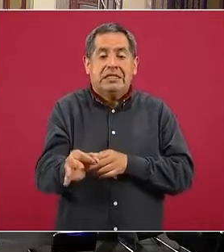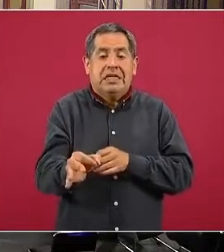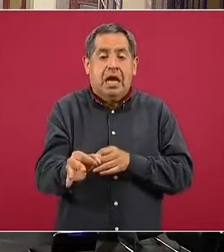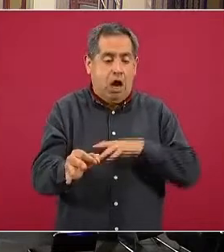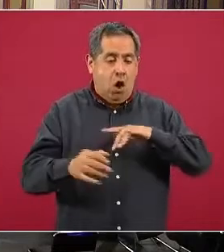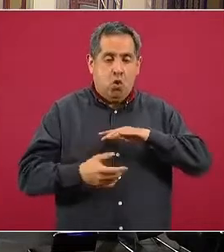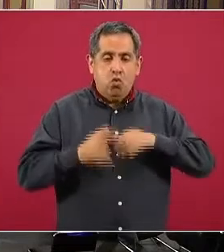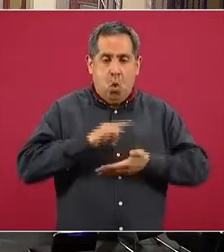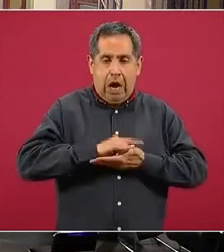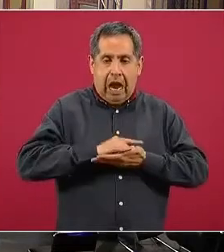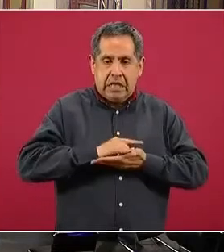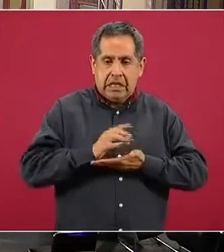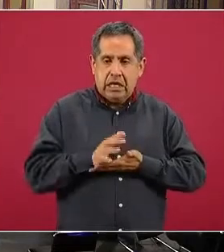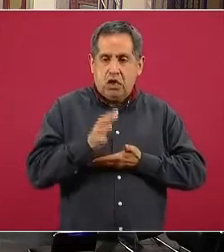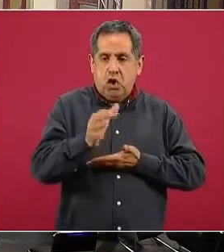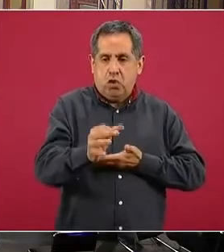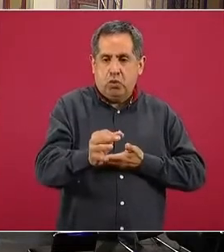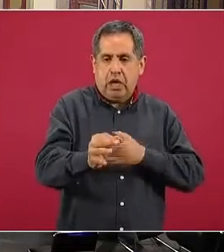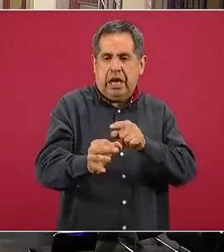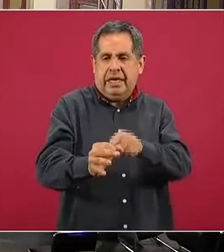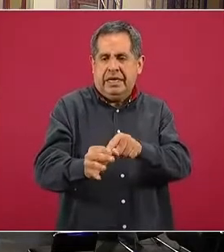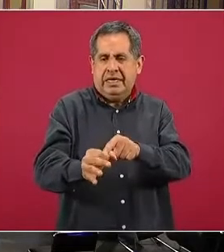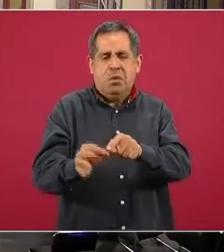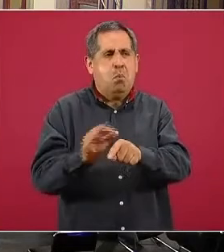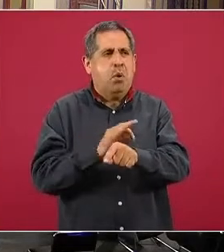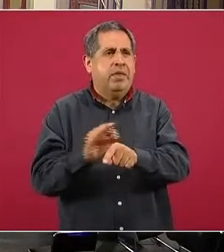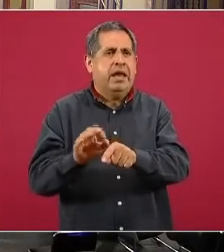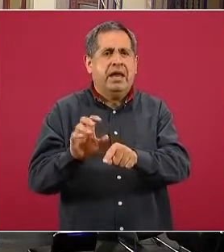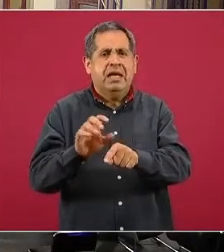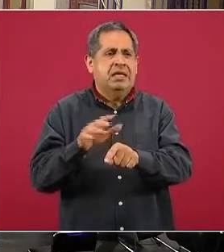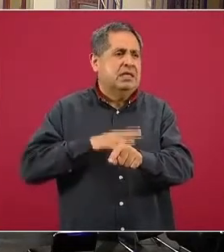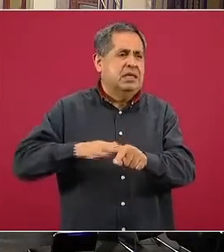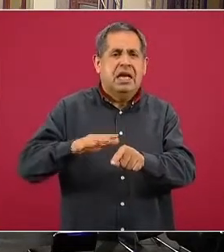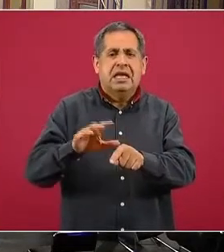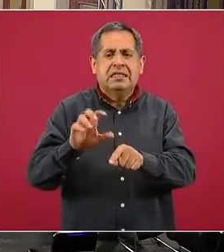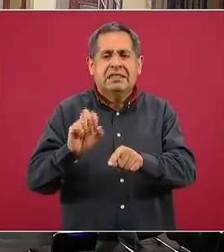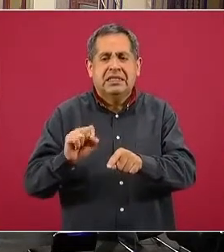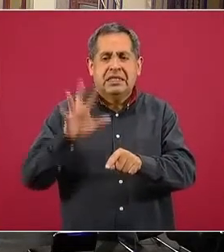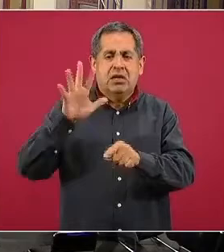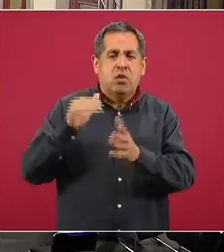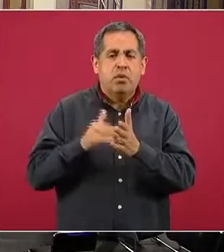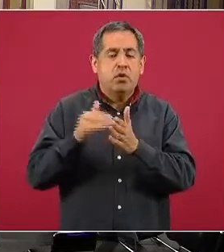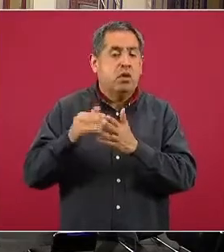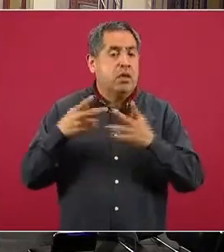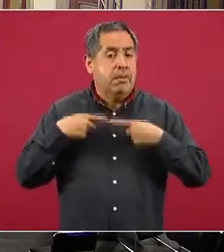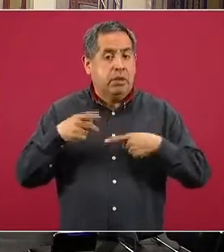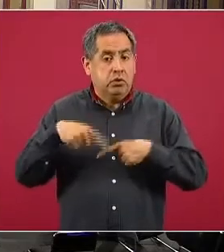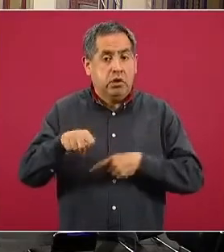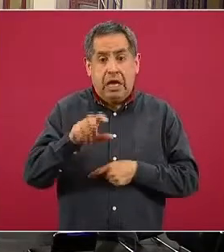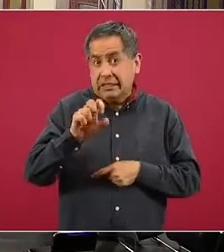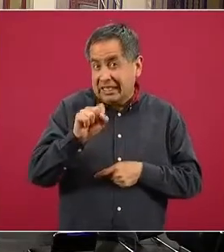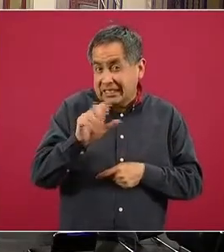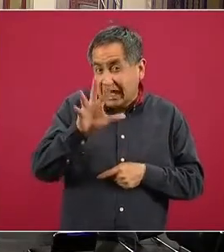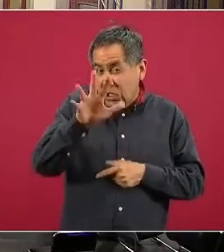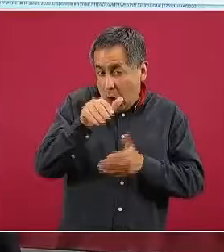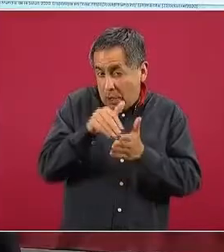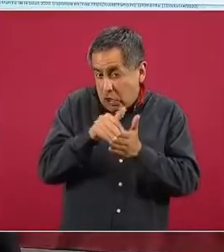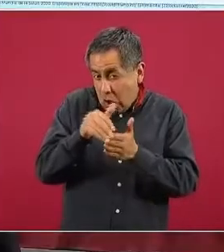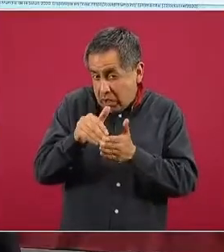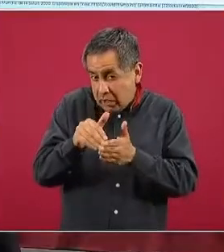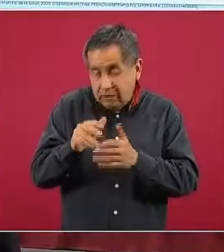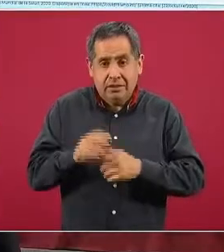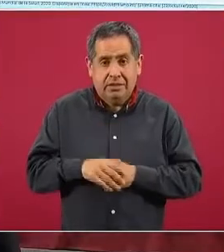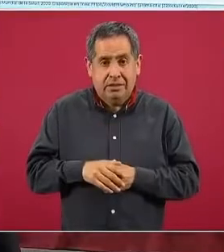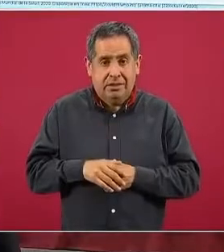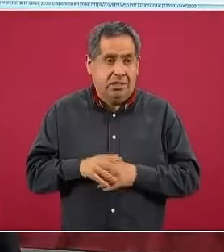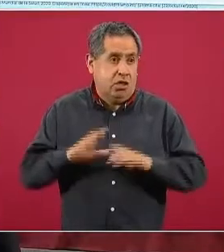en una zona que tiene aproximadamente 65 millones de habitantes. 65. El